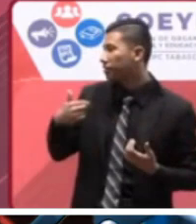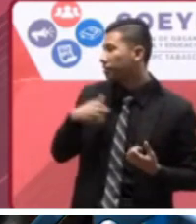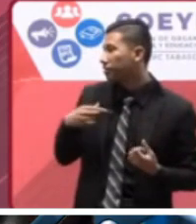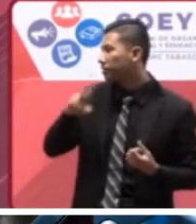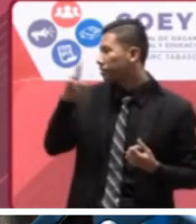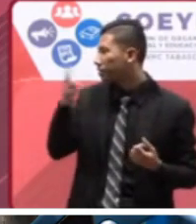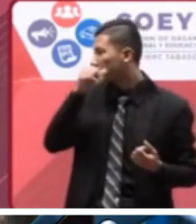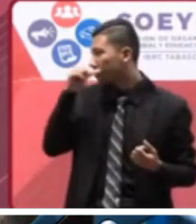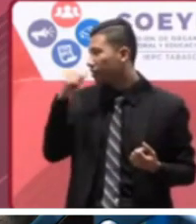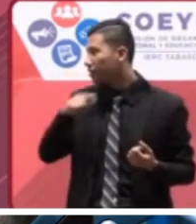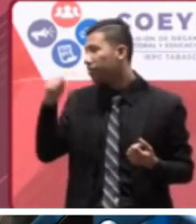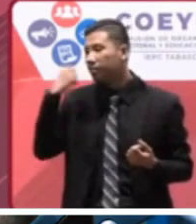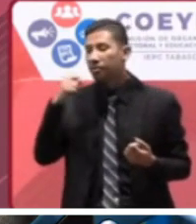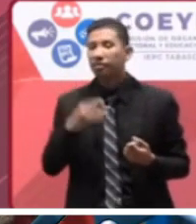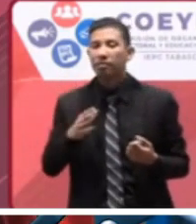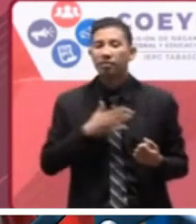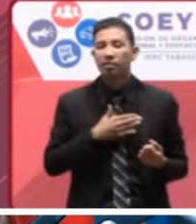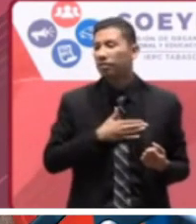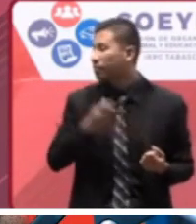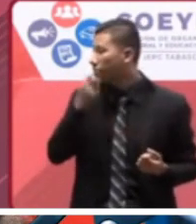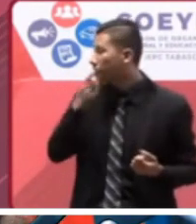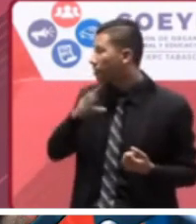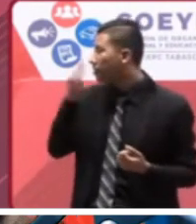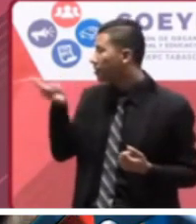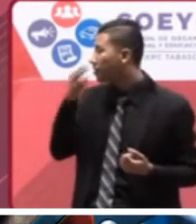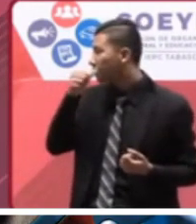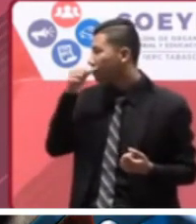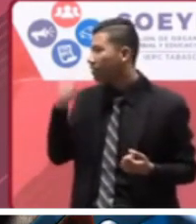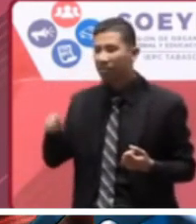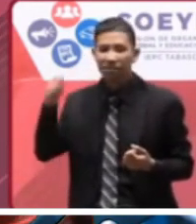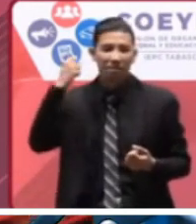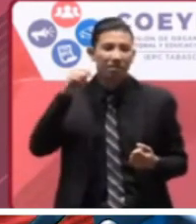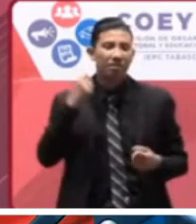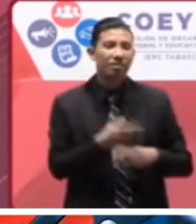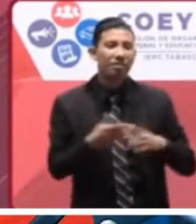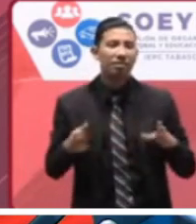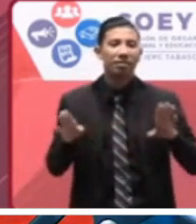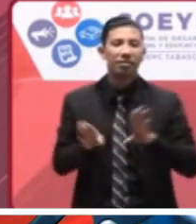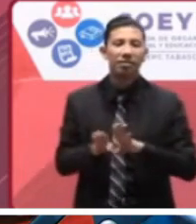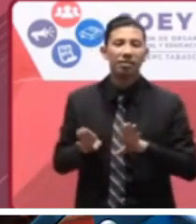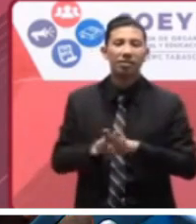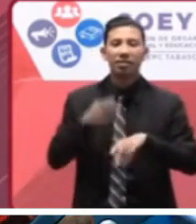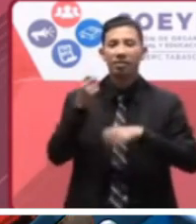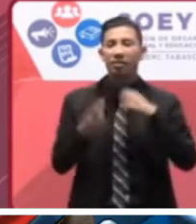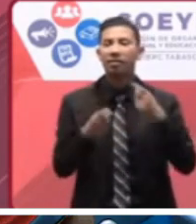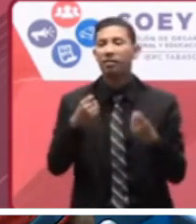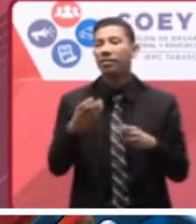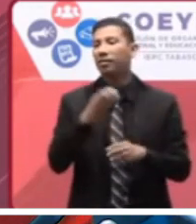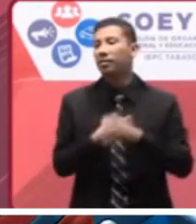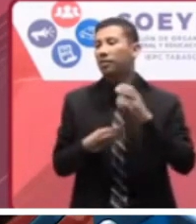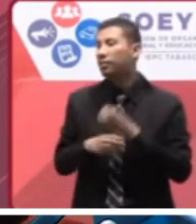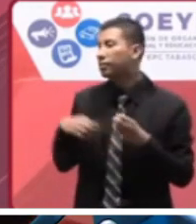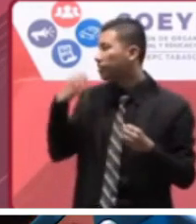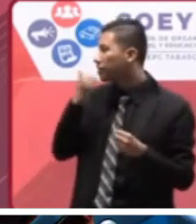y aquí se lo digo como universitario, no de la UJAT, aunque me ha tocado colaborar en algunos cursos académicos, como